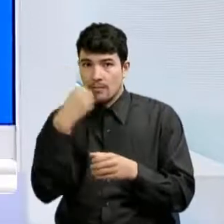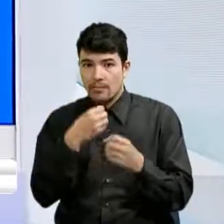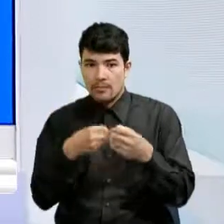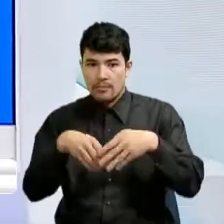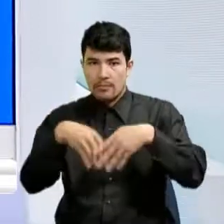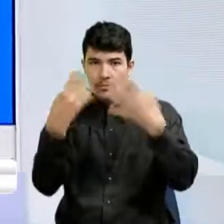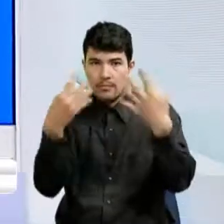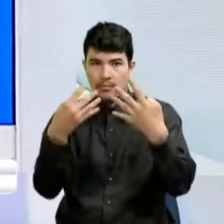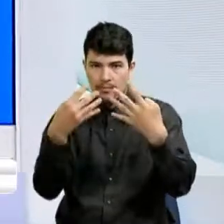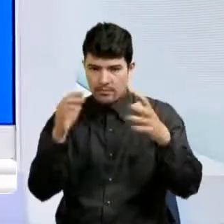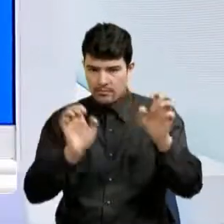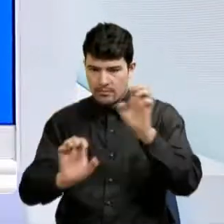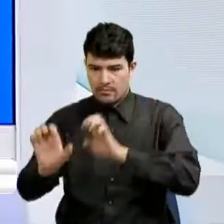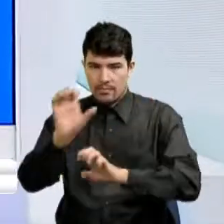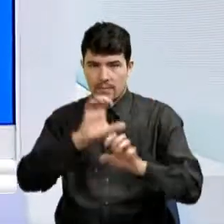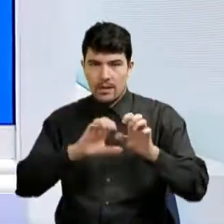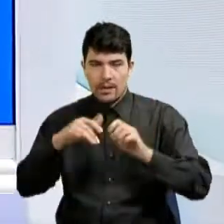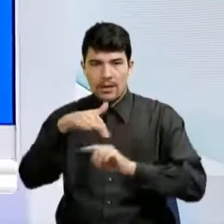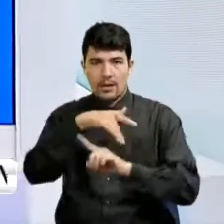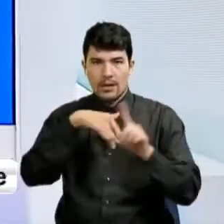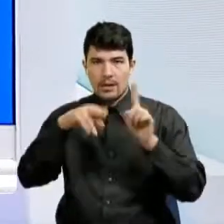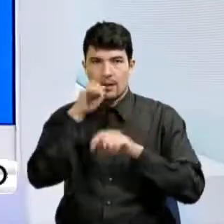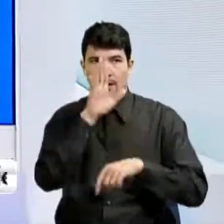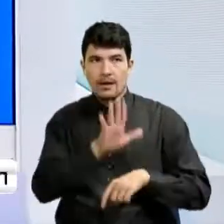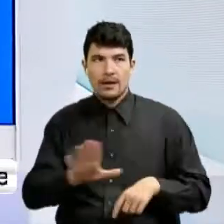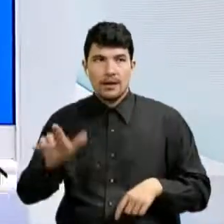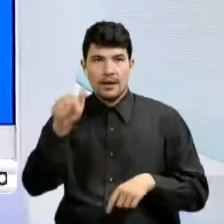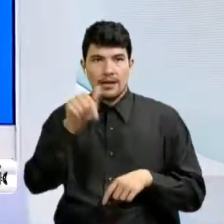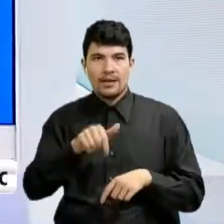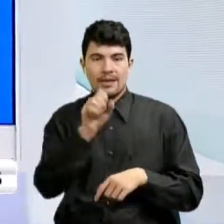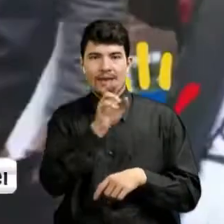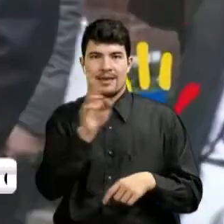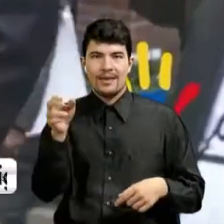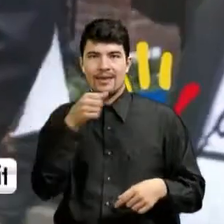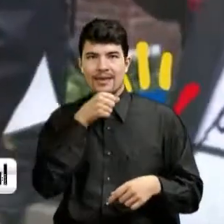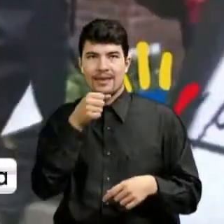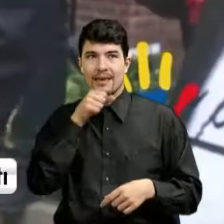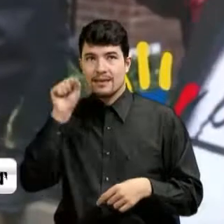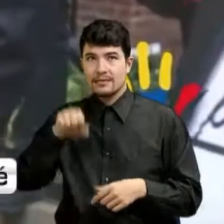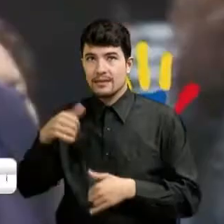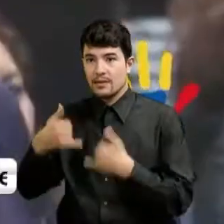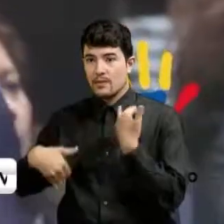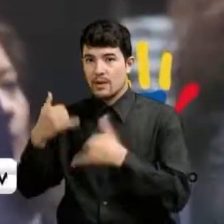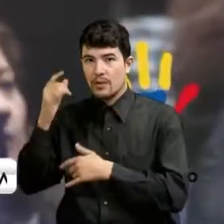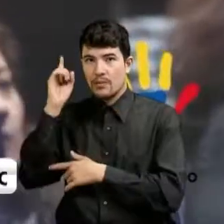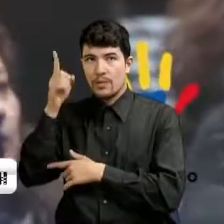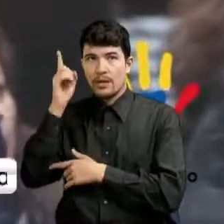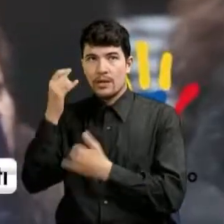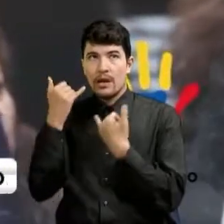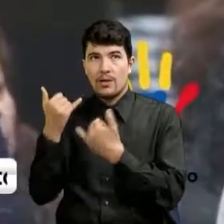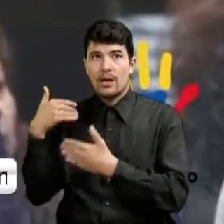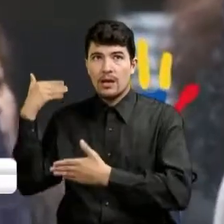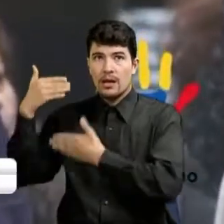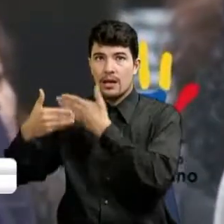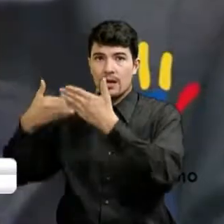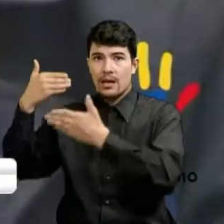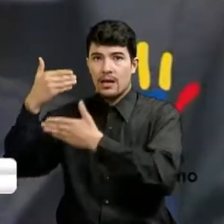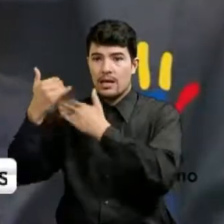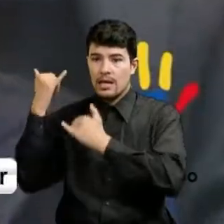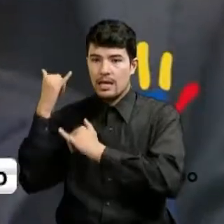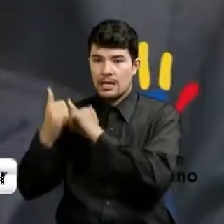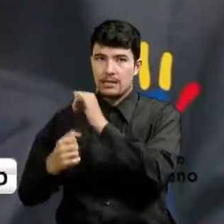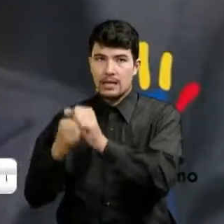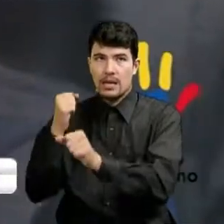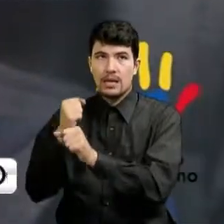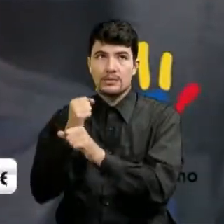batalla esto es contexto nacional en oriente noticias el juego político que se ha venido desarrollando en el último año